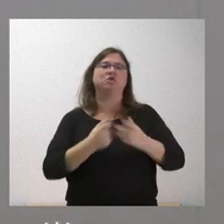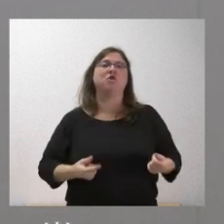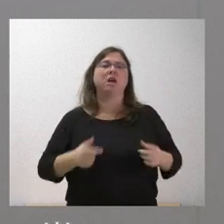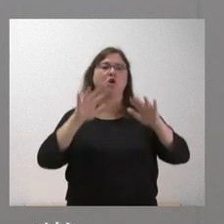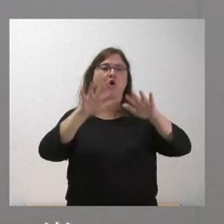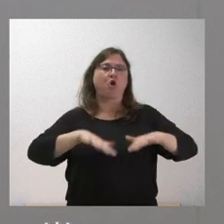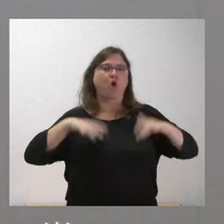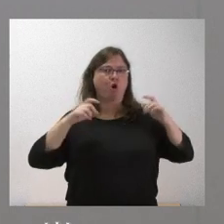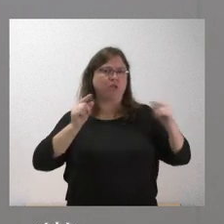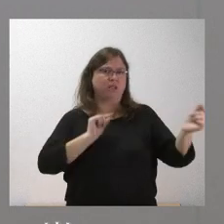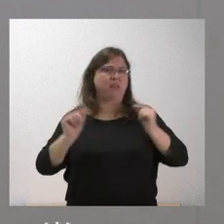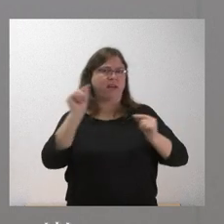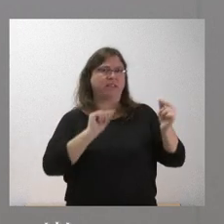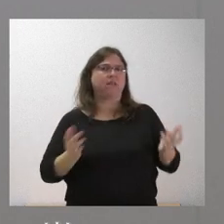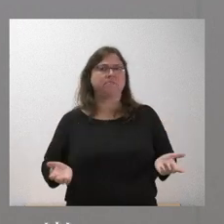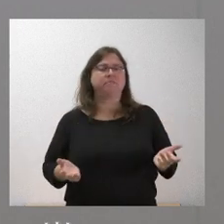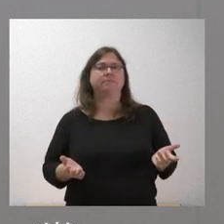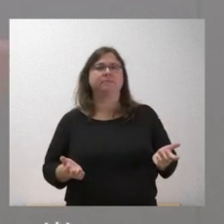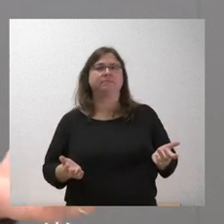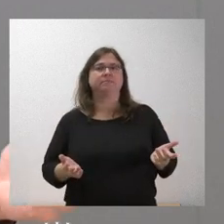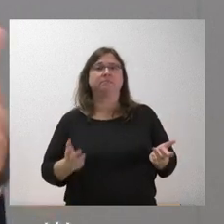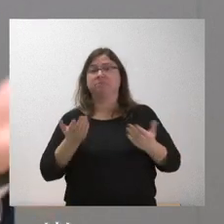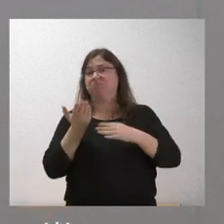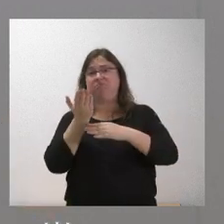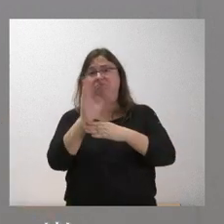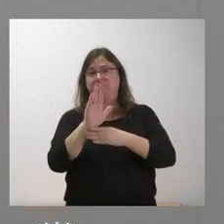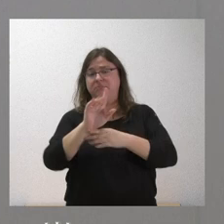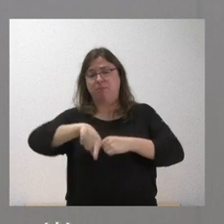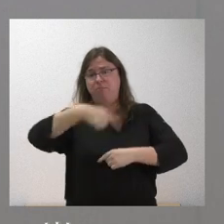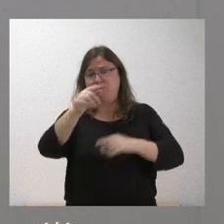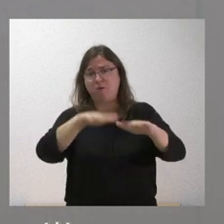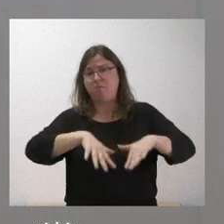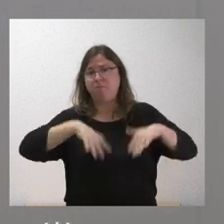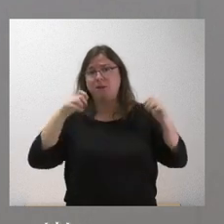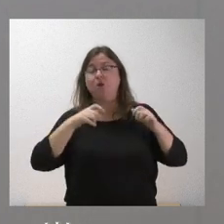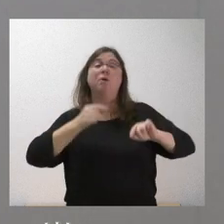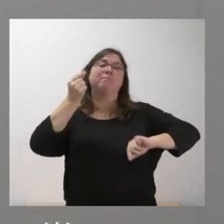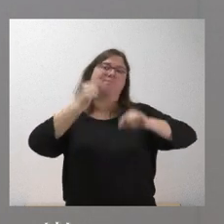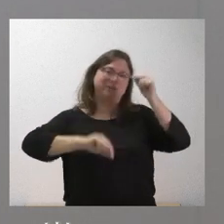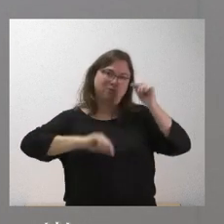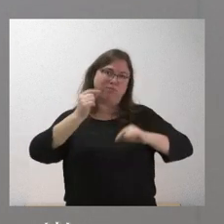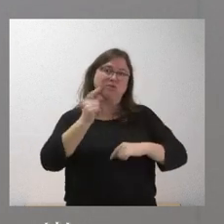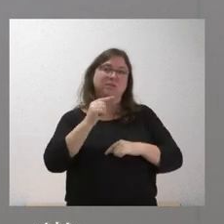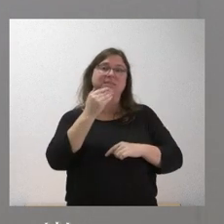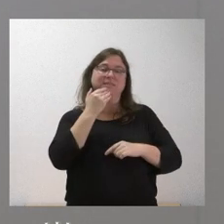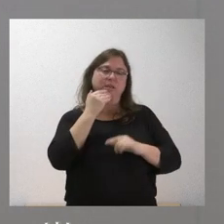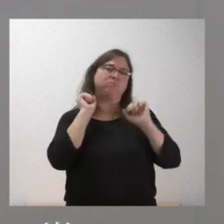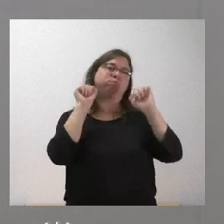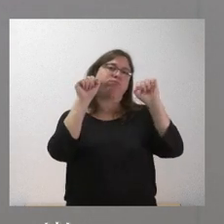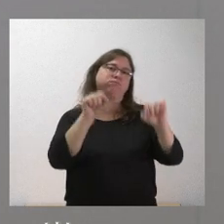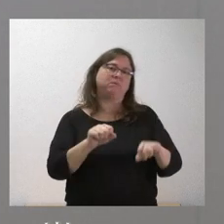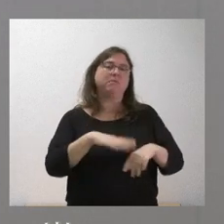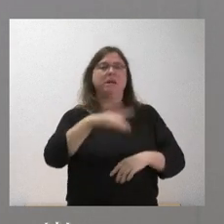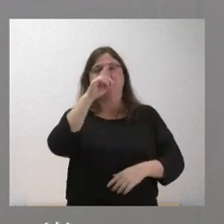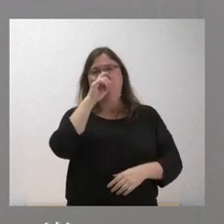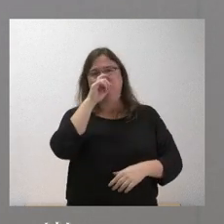Castilla y león eh eh Nada más presentarse en el siguiente pleno y sin embargo en el presupuesto cuando va al pleno es mucho más tarde porque Recordando el